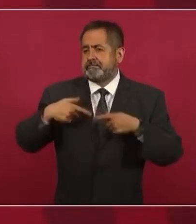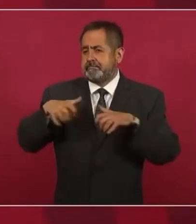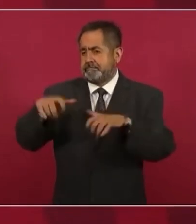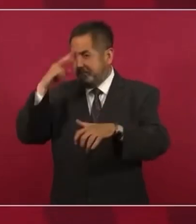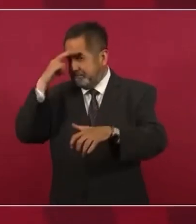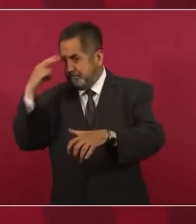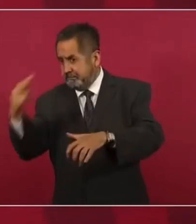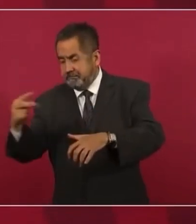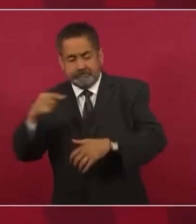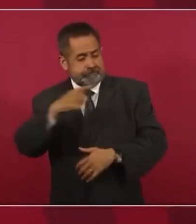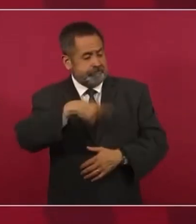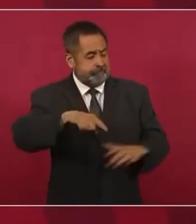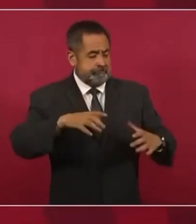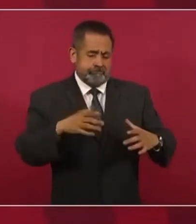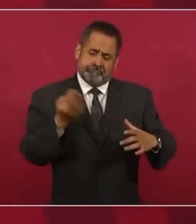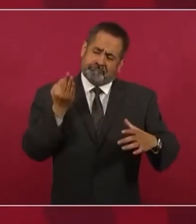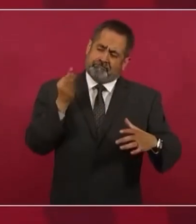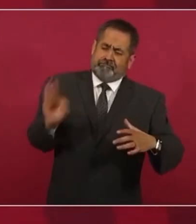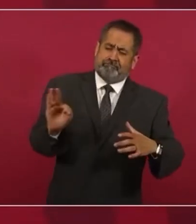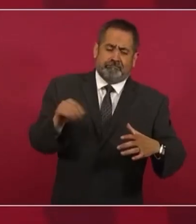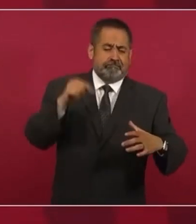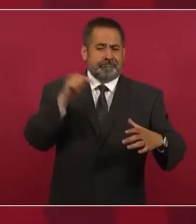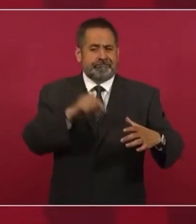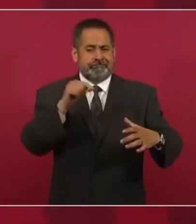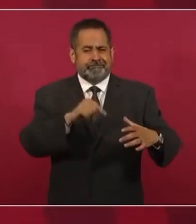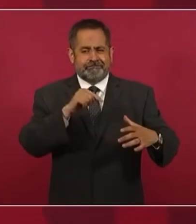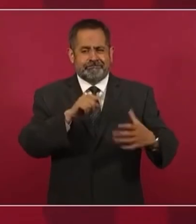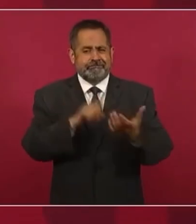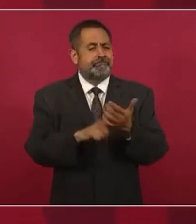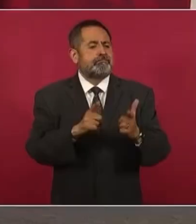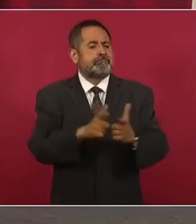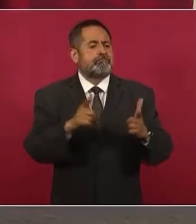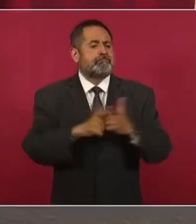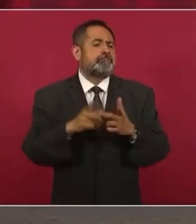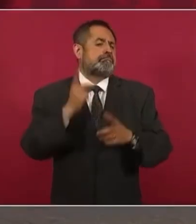de un grupo de legisladores